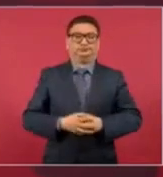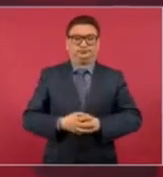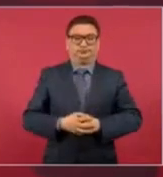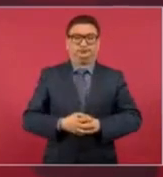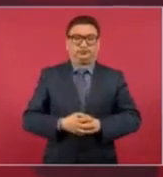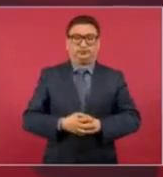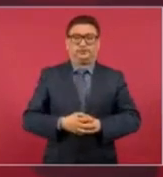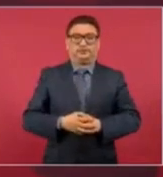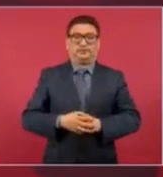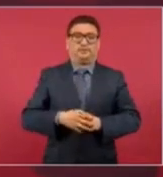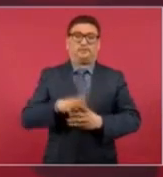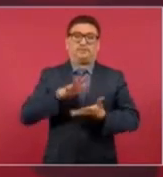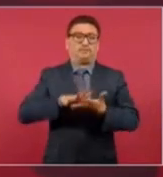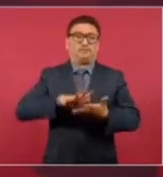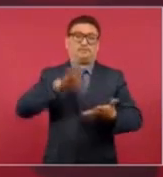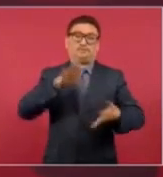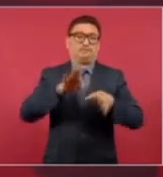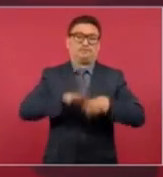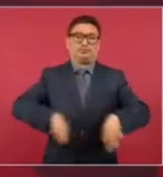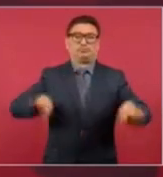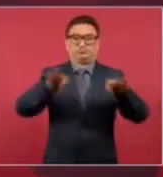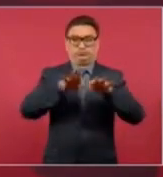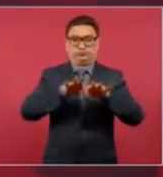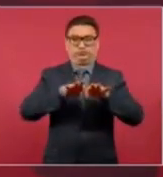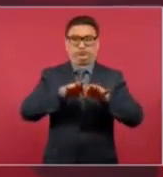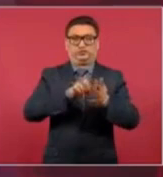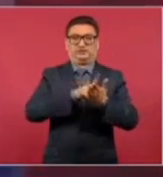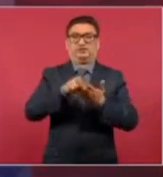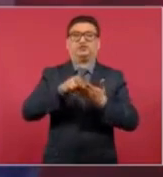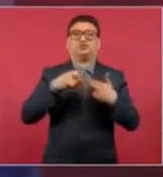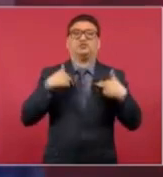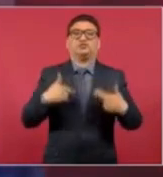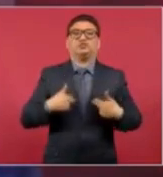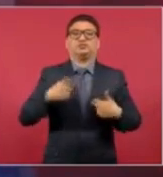el principal de los derechos humanos, el derecho a la vida.